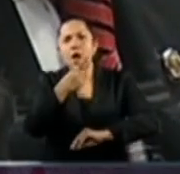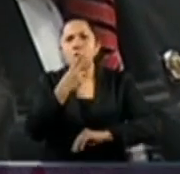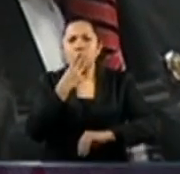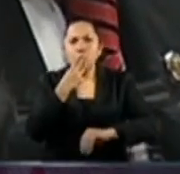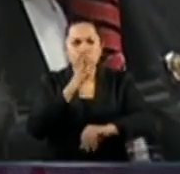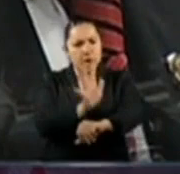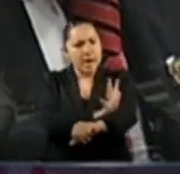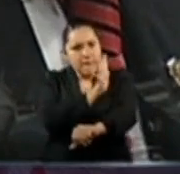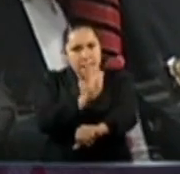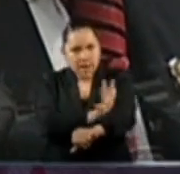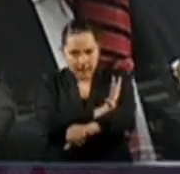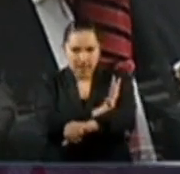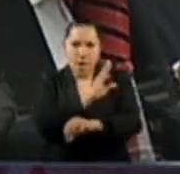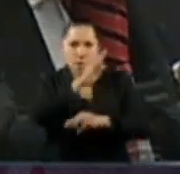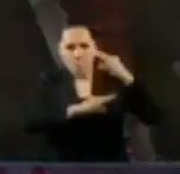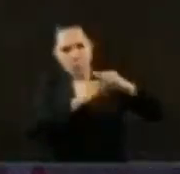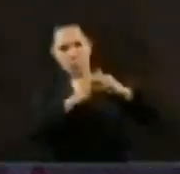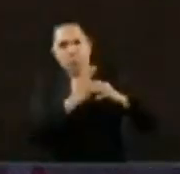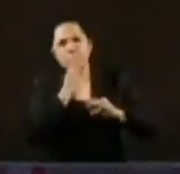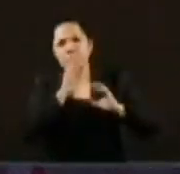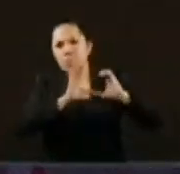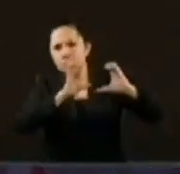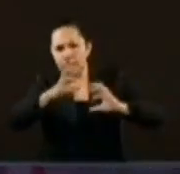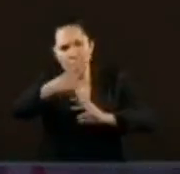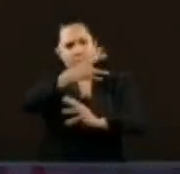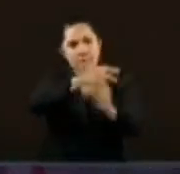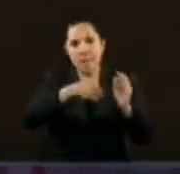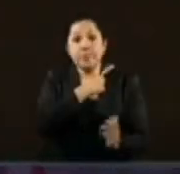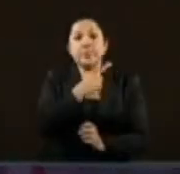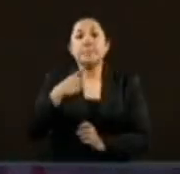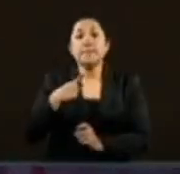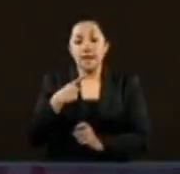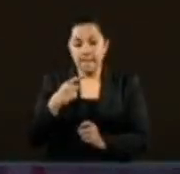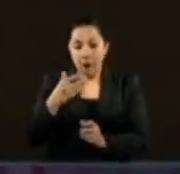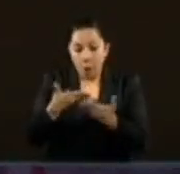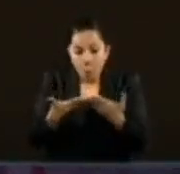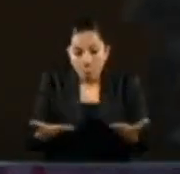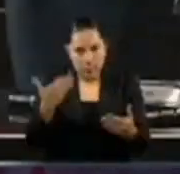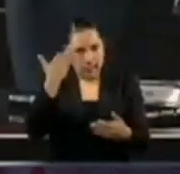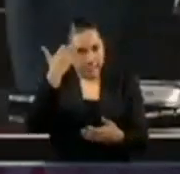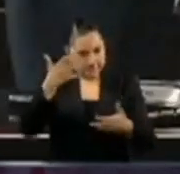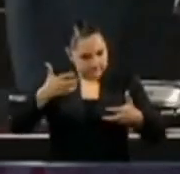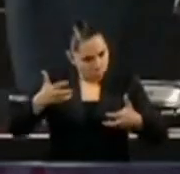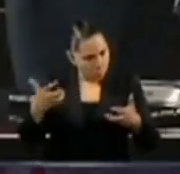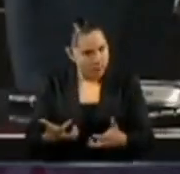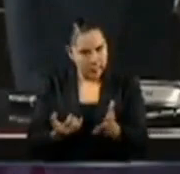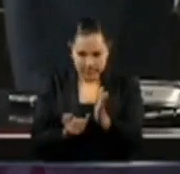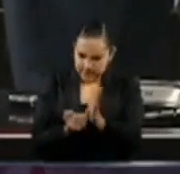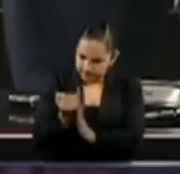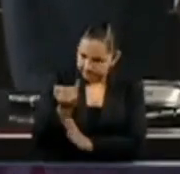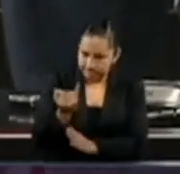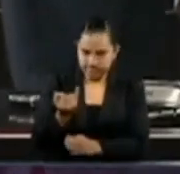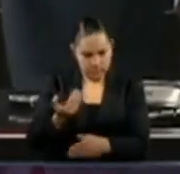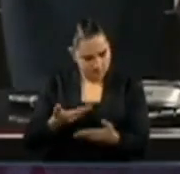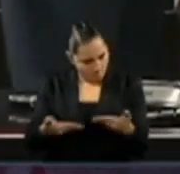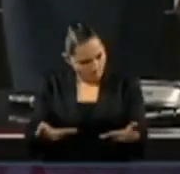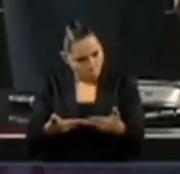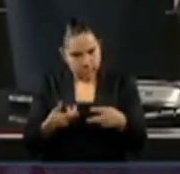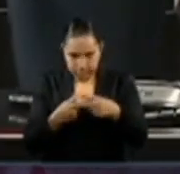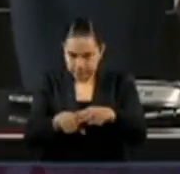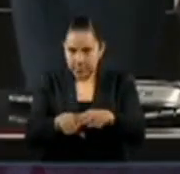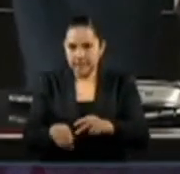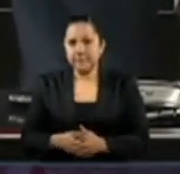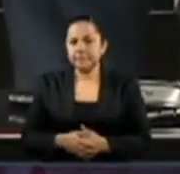energía renovable. Hay que actuar ya, hay que actuar ahora. Muchas gracias, presidente Escuanto. Muchas gracias, señor senador